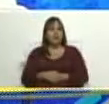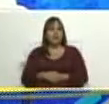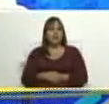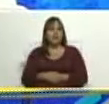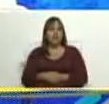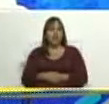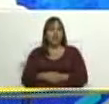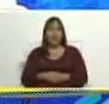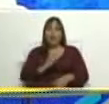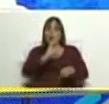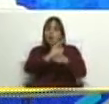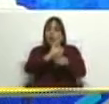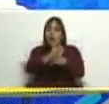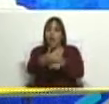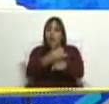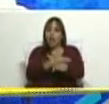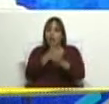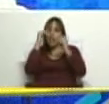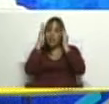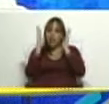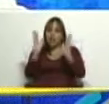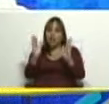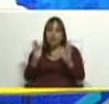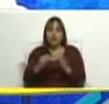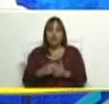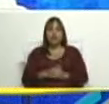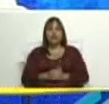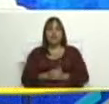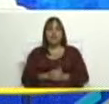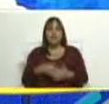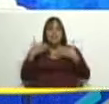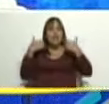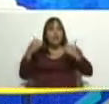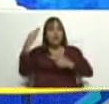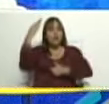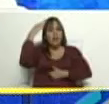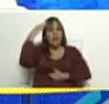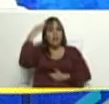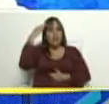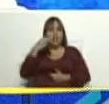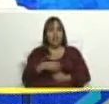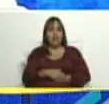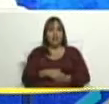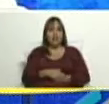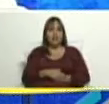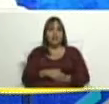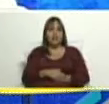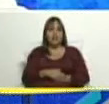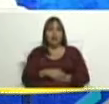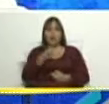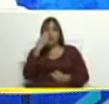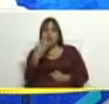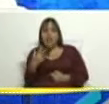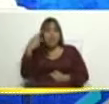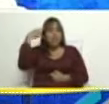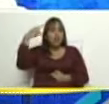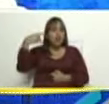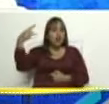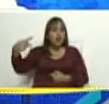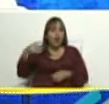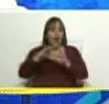prevención y atención a la salud mental para el bienestar psicológico de las